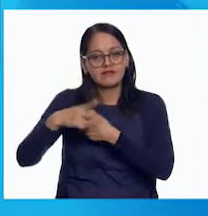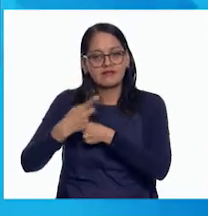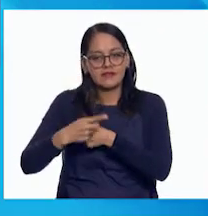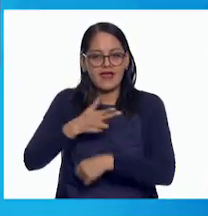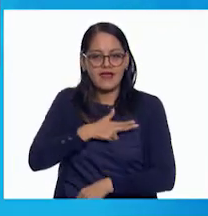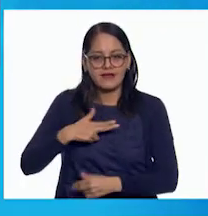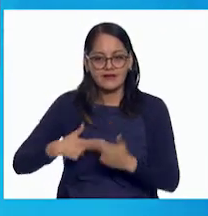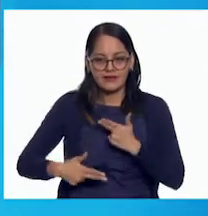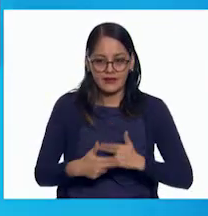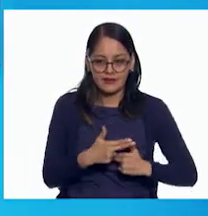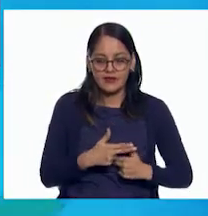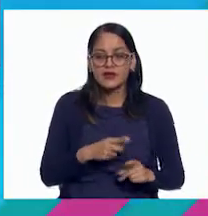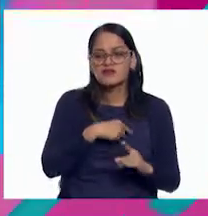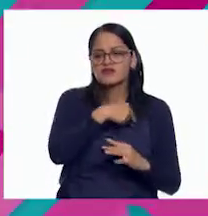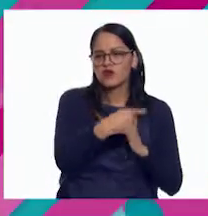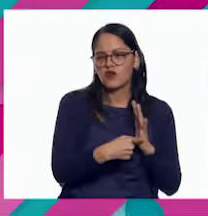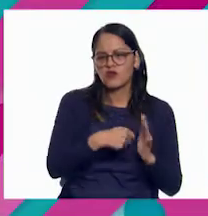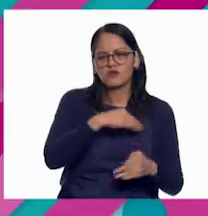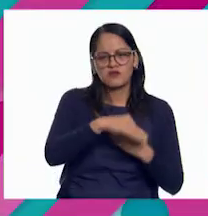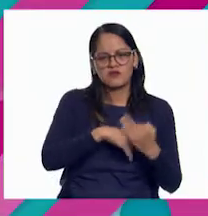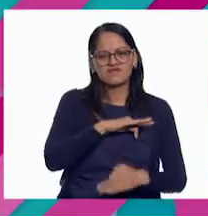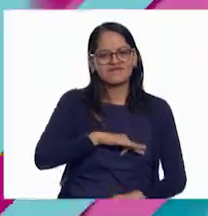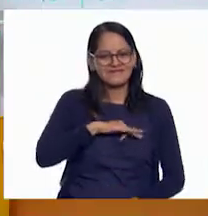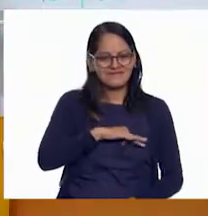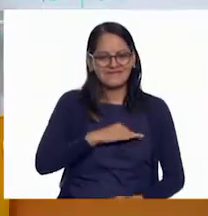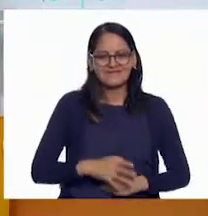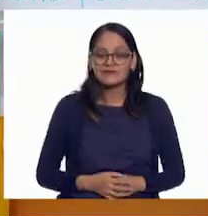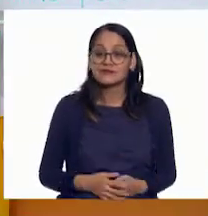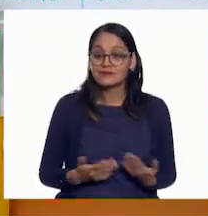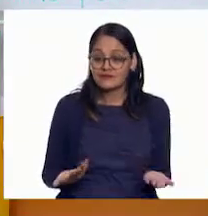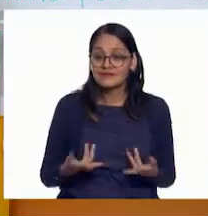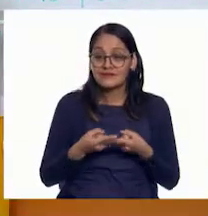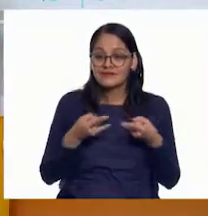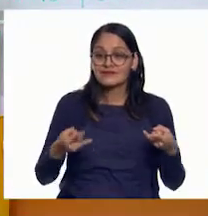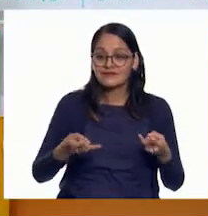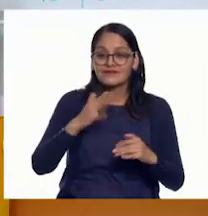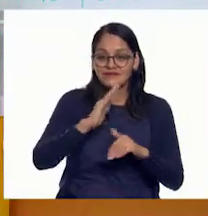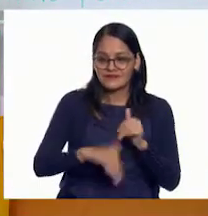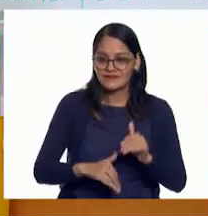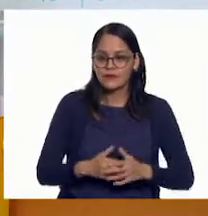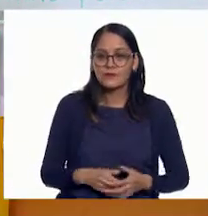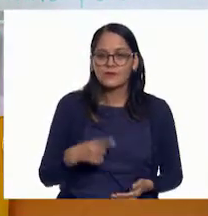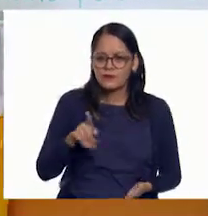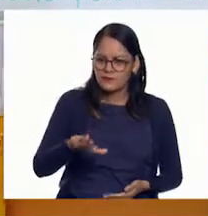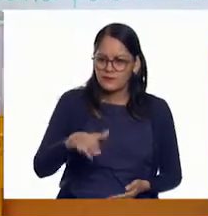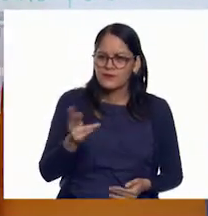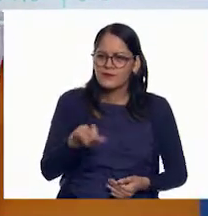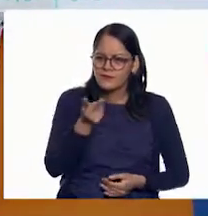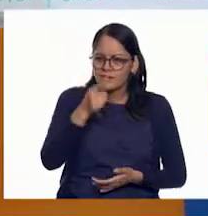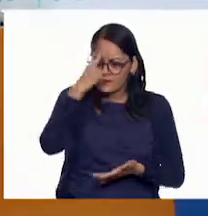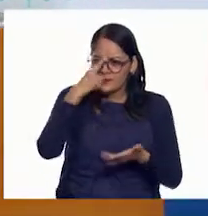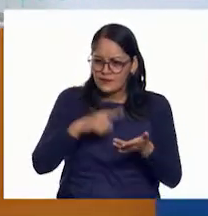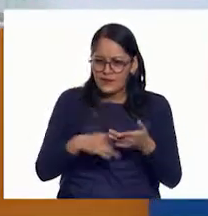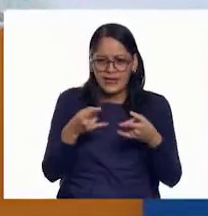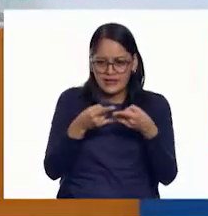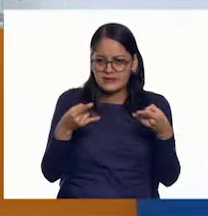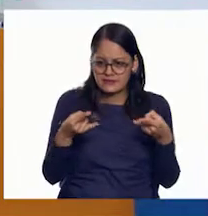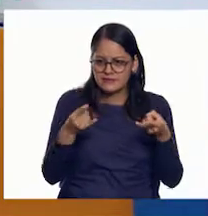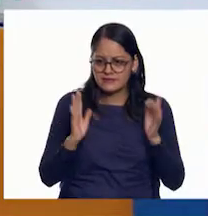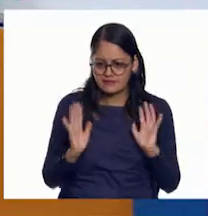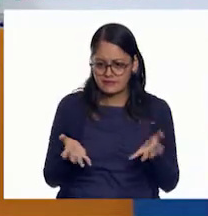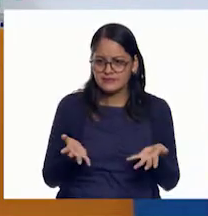se ha acabado. Así quedó nuestro cuento. Pili, ¿tú crees que nuestro cuento ya se